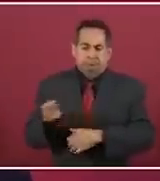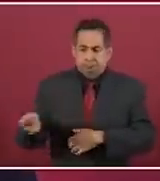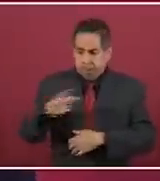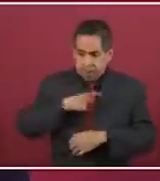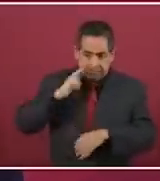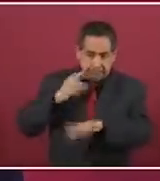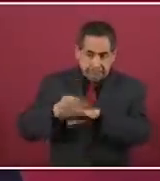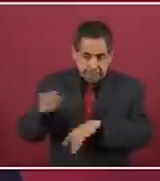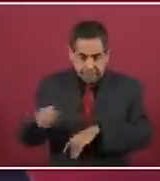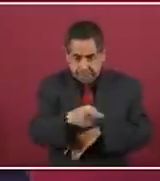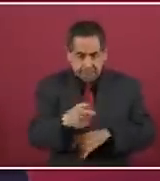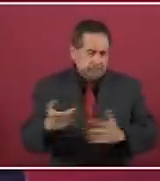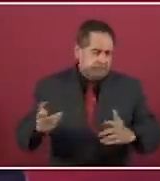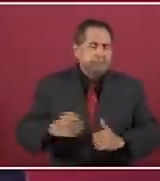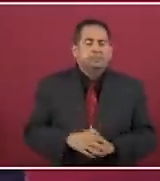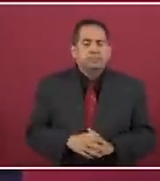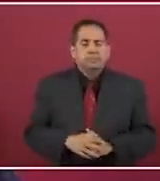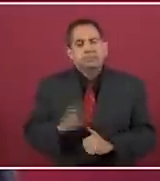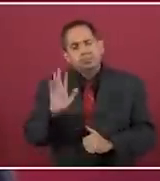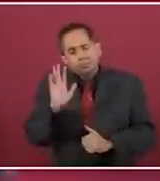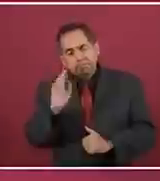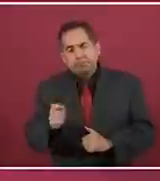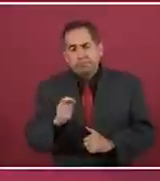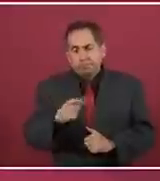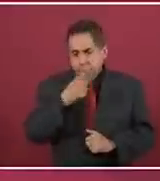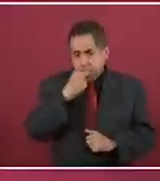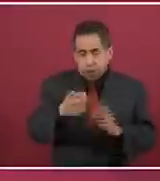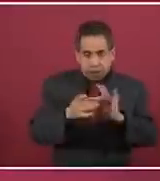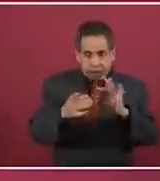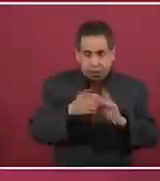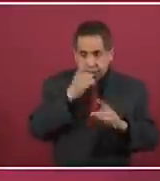Entonces, dijimos, para que